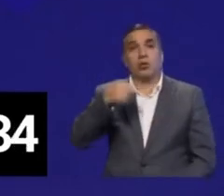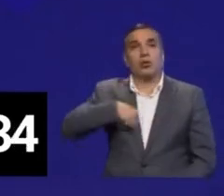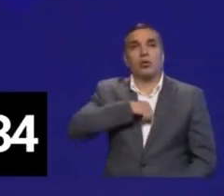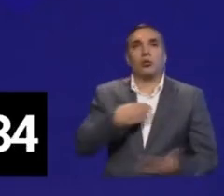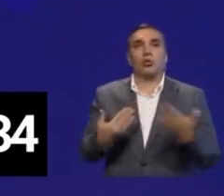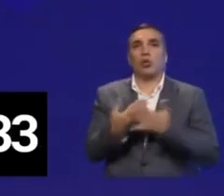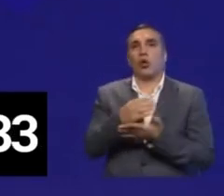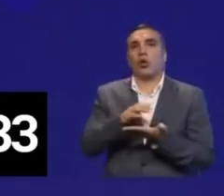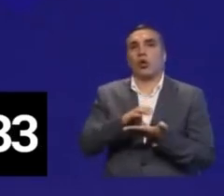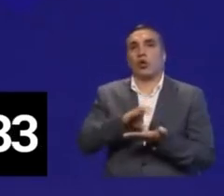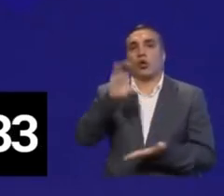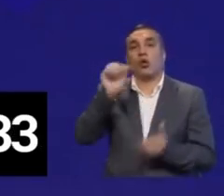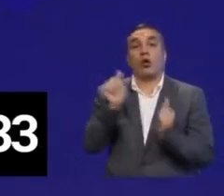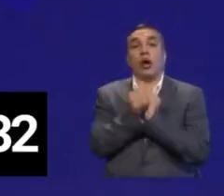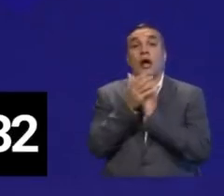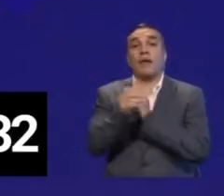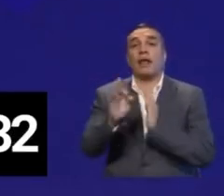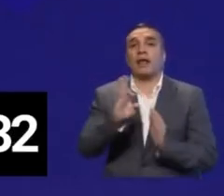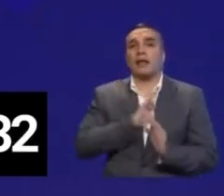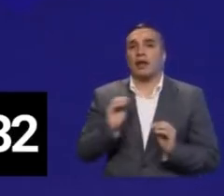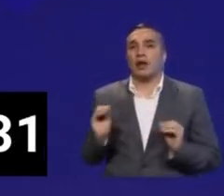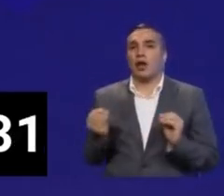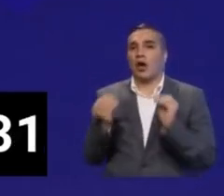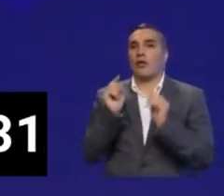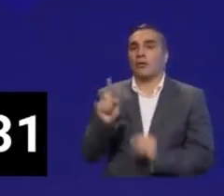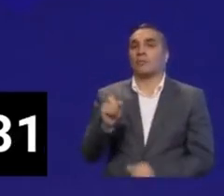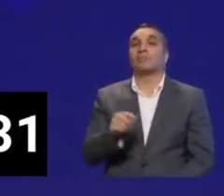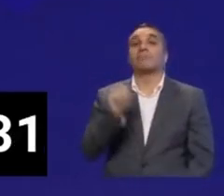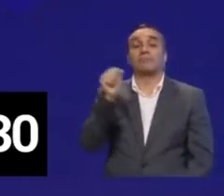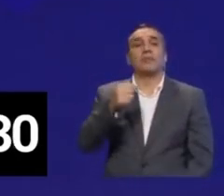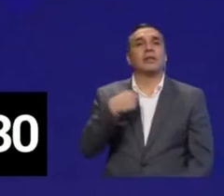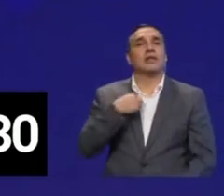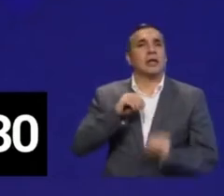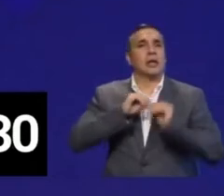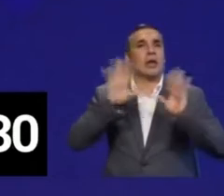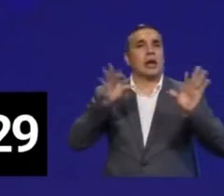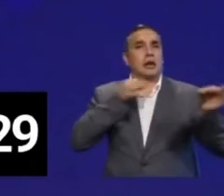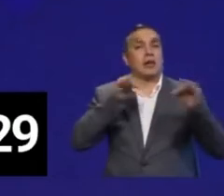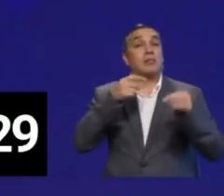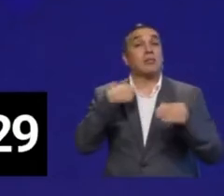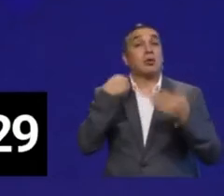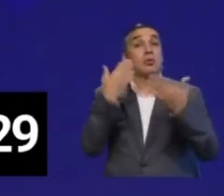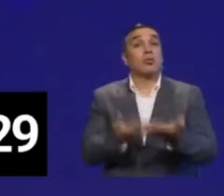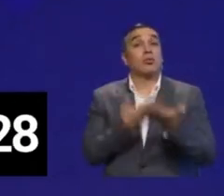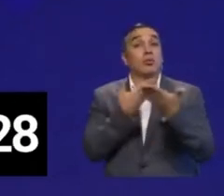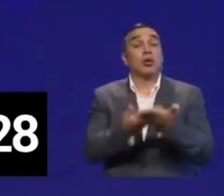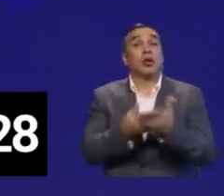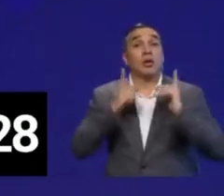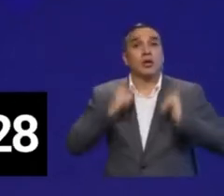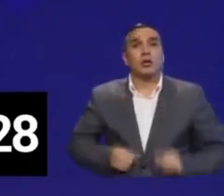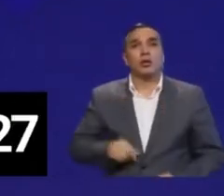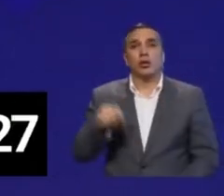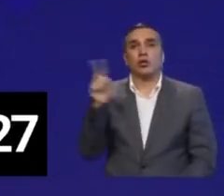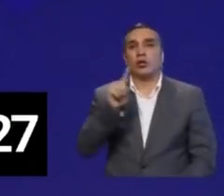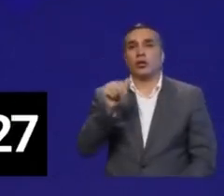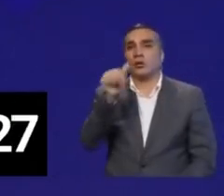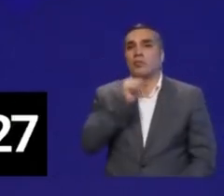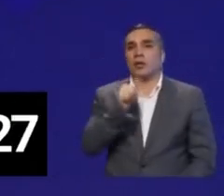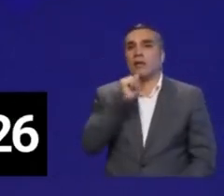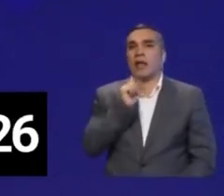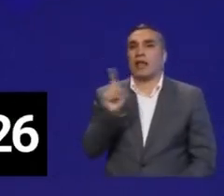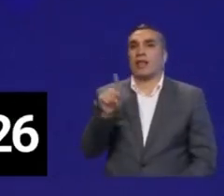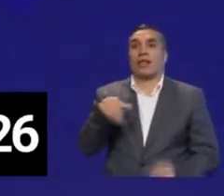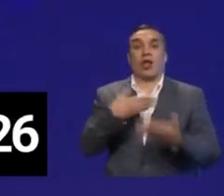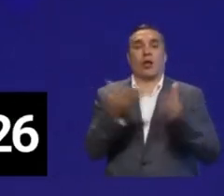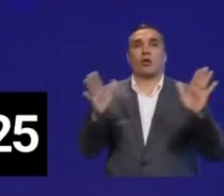bachillerato con habilidades técnicas para los jóvenes. Y sí, quiero aclarar también que nuestra propuesta de salud no es privatización,